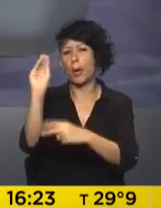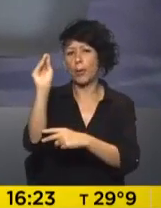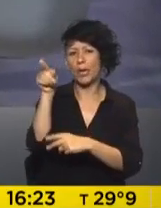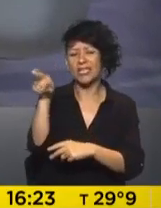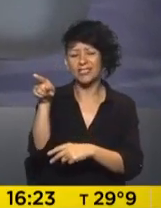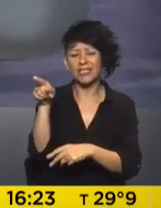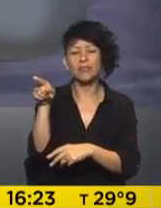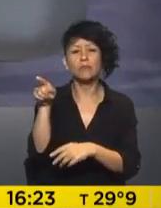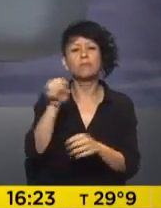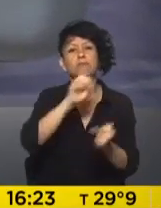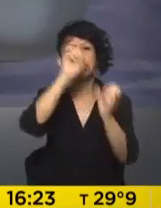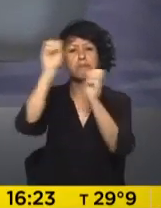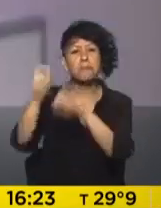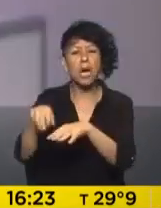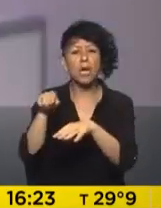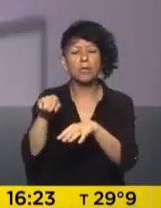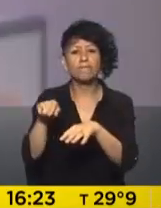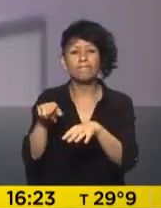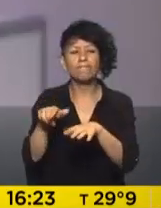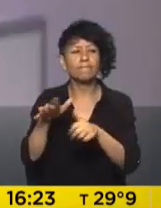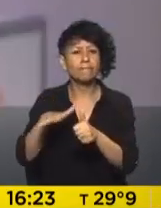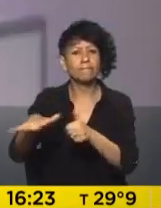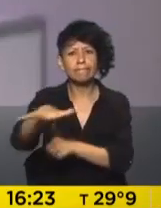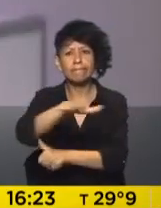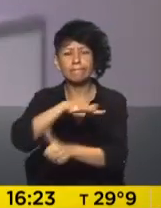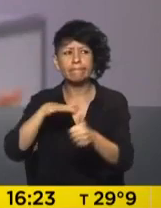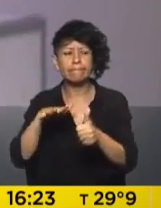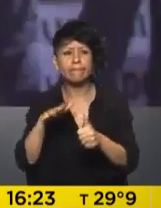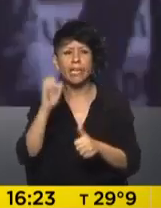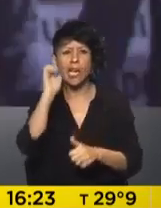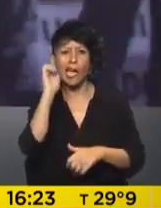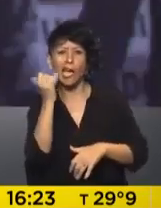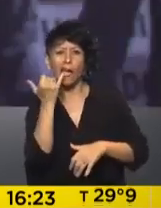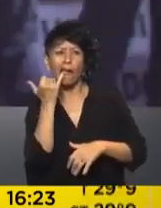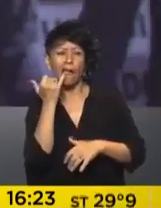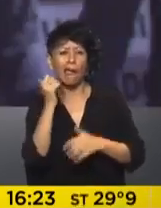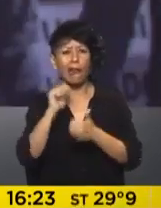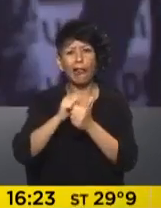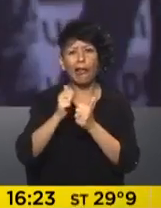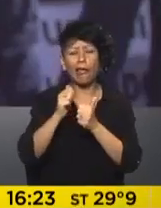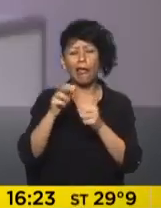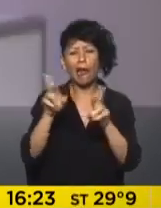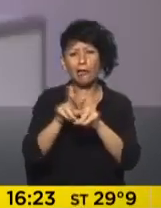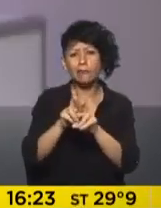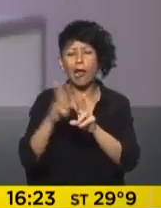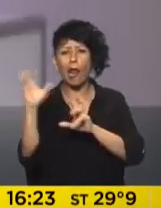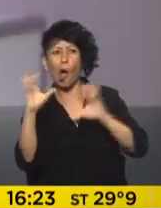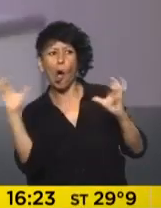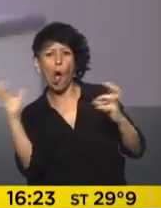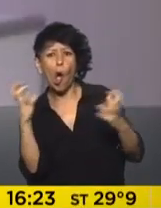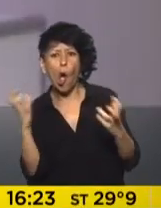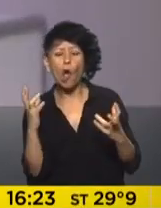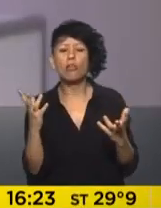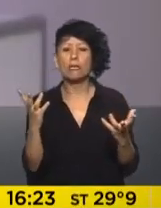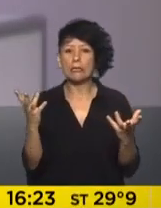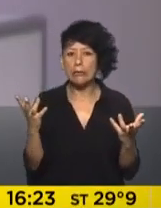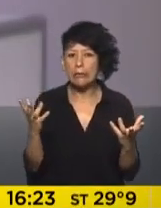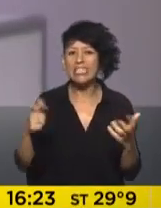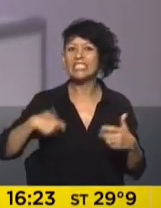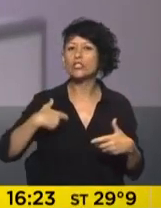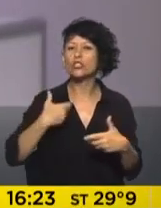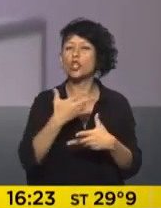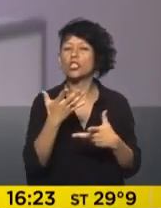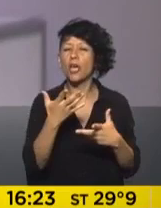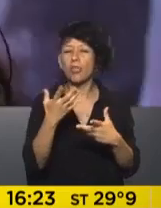empieza, bueno, empiezan a sentir la amenaza homofóbica básicamente del entorno de todos los sectores sociales. A mí me pareció muy interesante, se habla